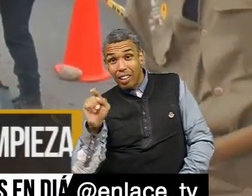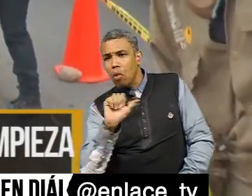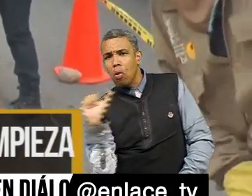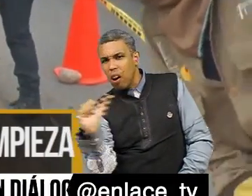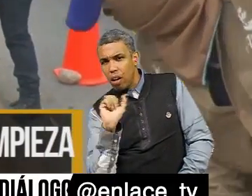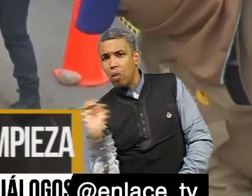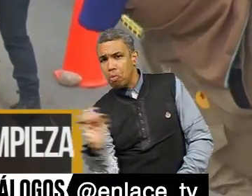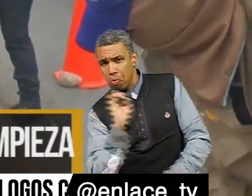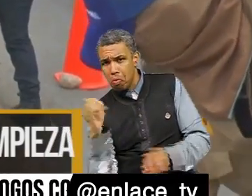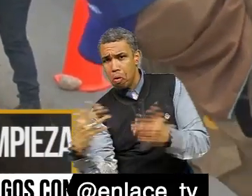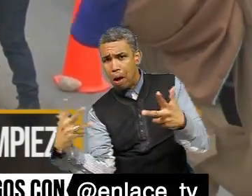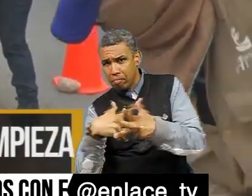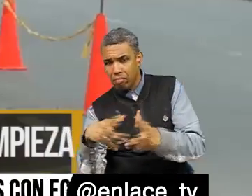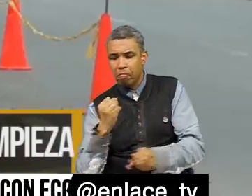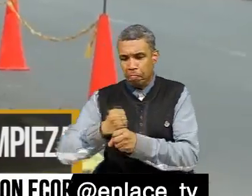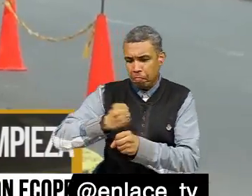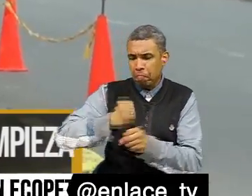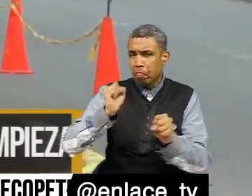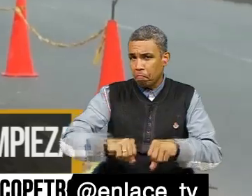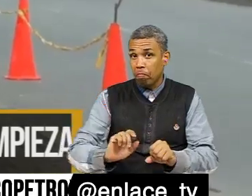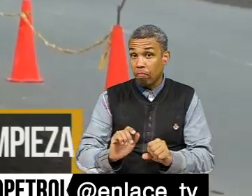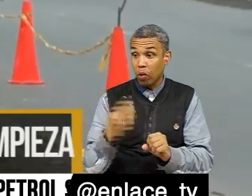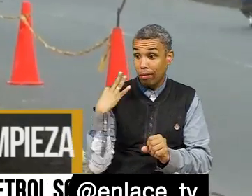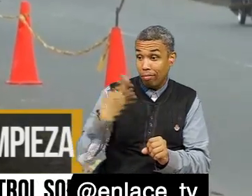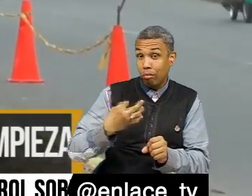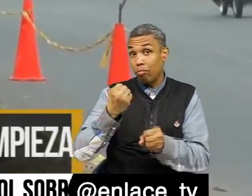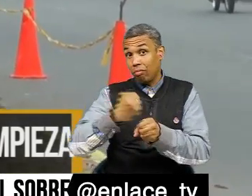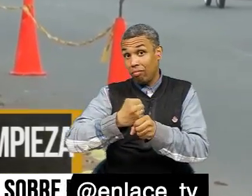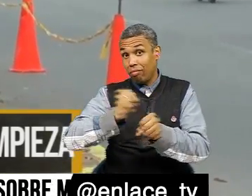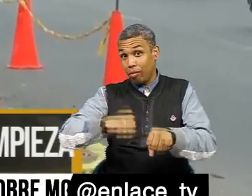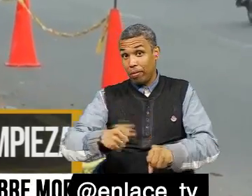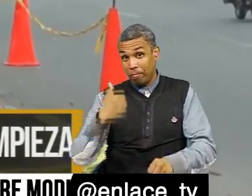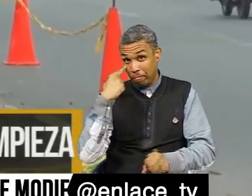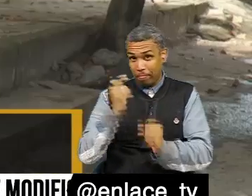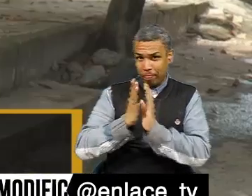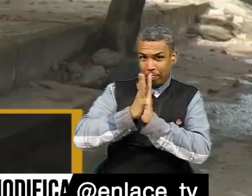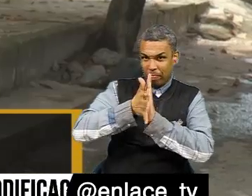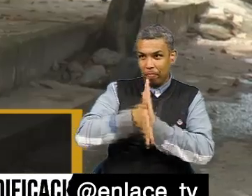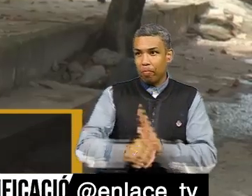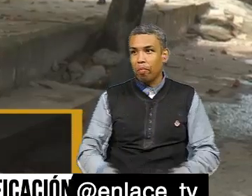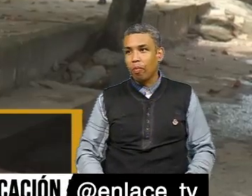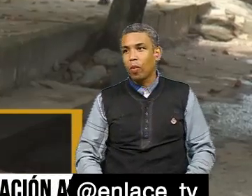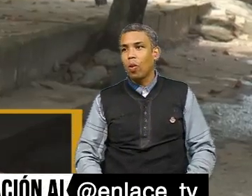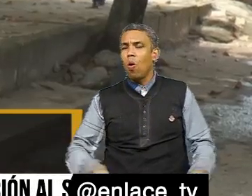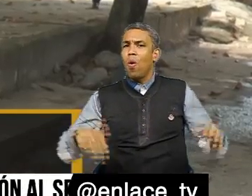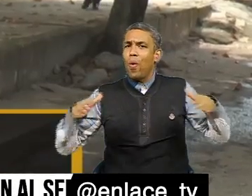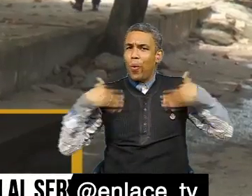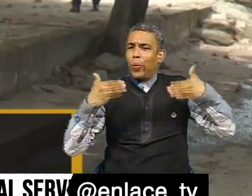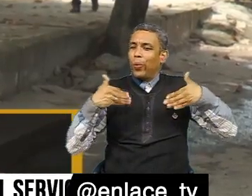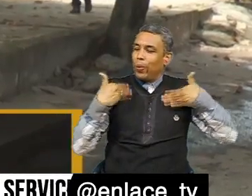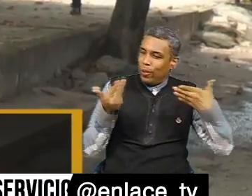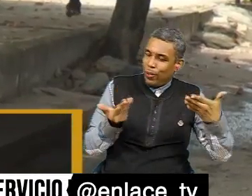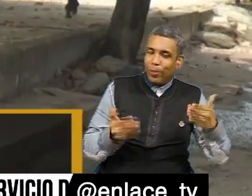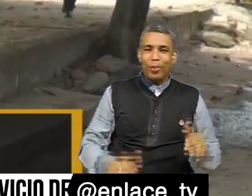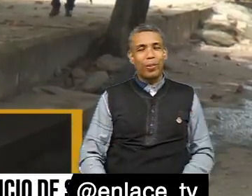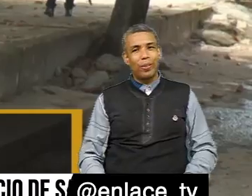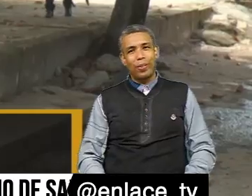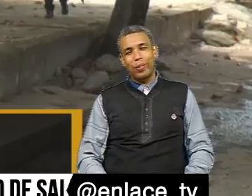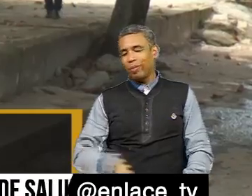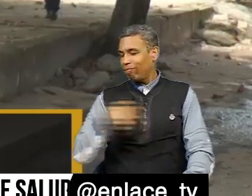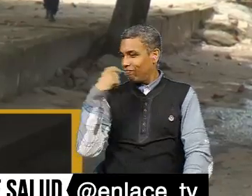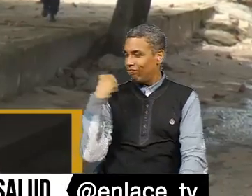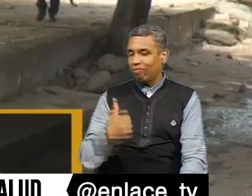años de edad, a quienes se les brinda la oportunidad de tener un empleo digno. De verdad nos sentimos contentos, sí, verdaderamente contentos de